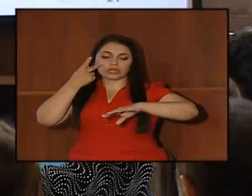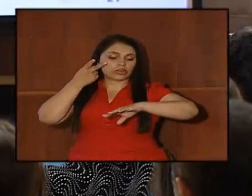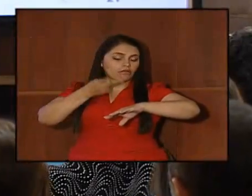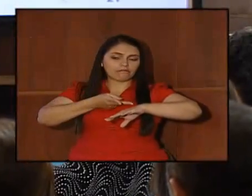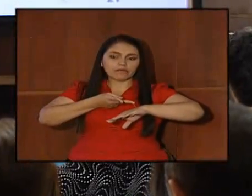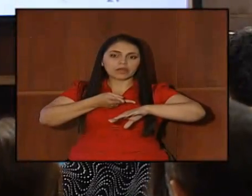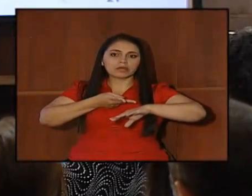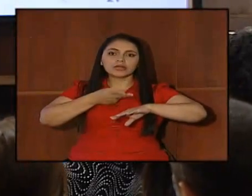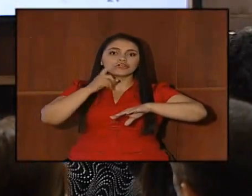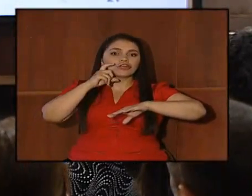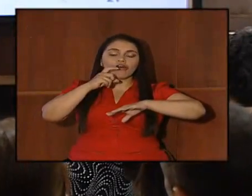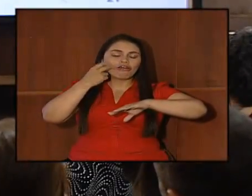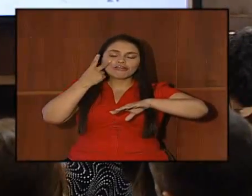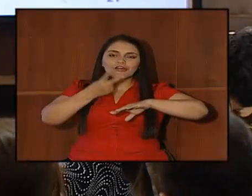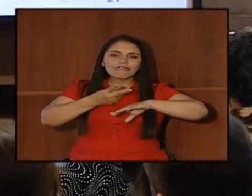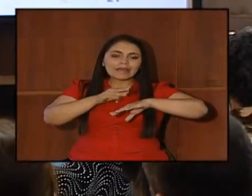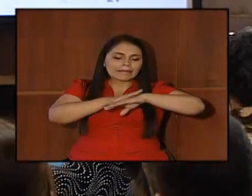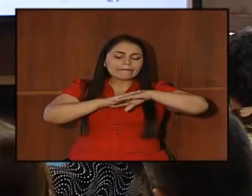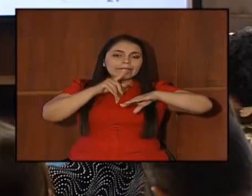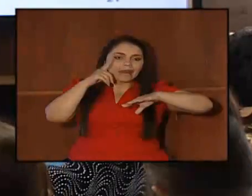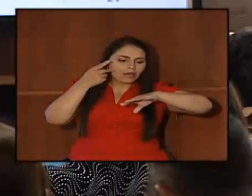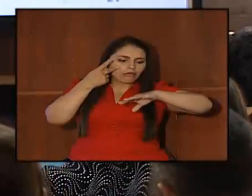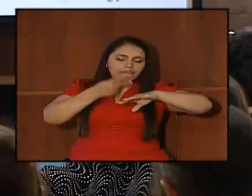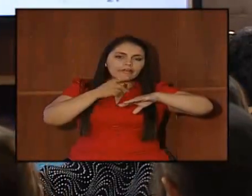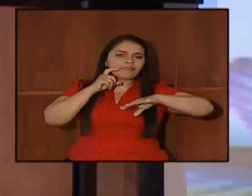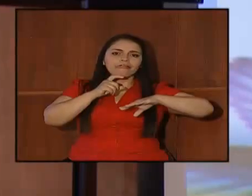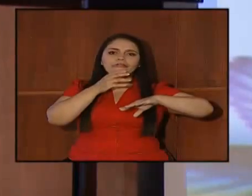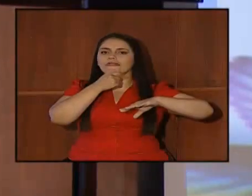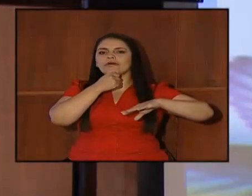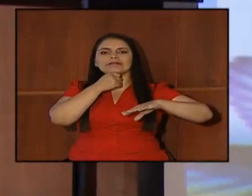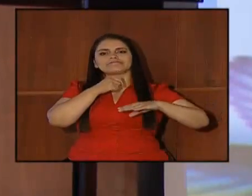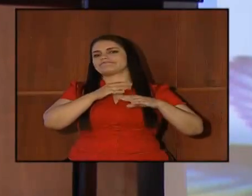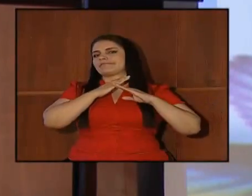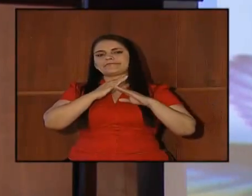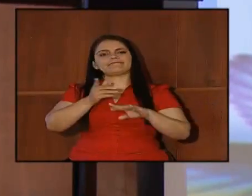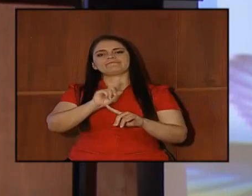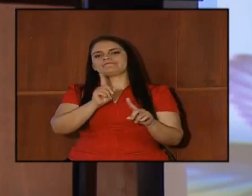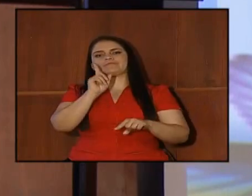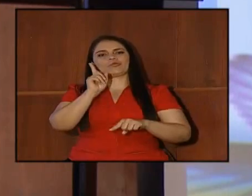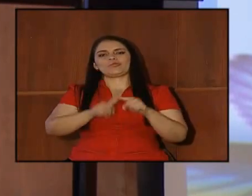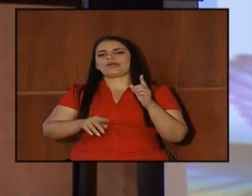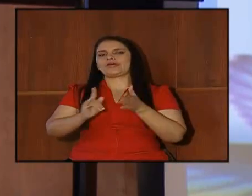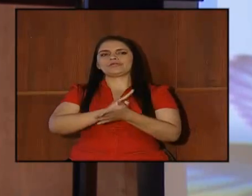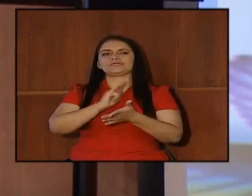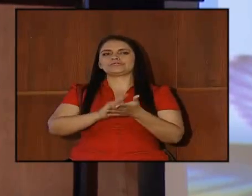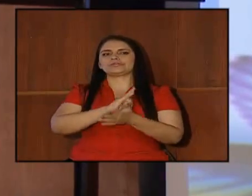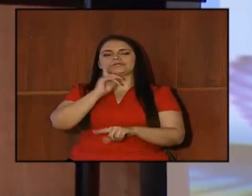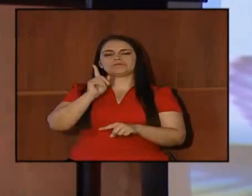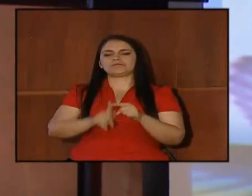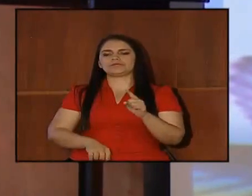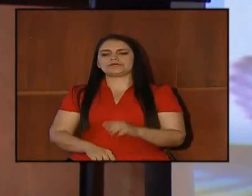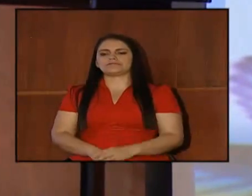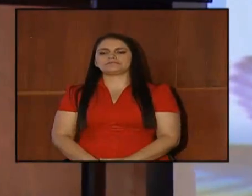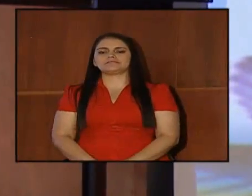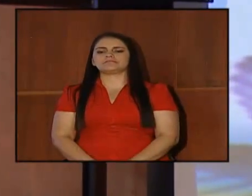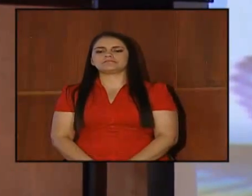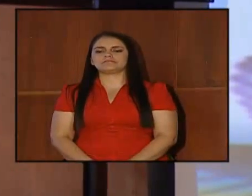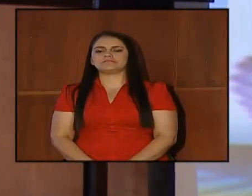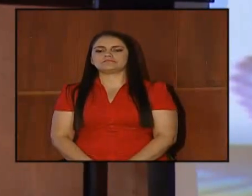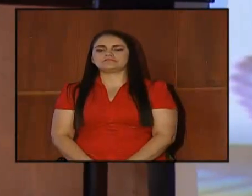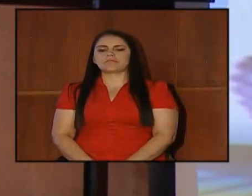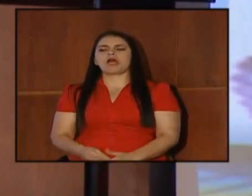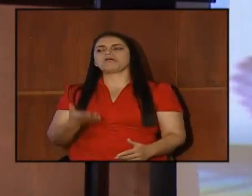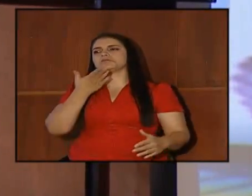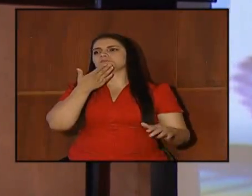está tallado, colorado, si está rojo, si el talloncito que era pequeñito ya está más grande, entonces usted se queda